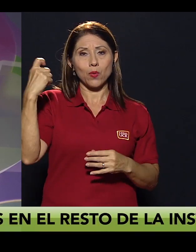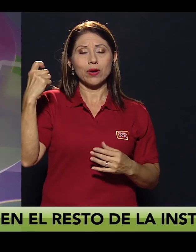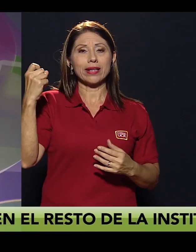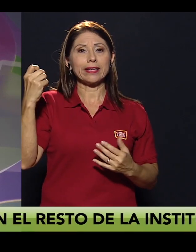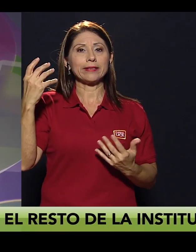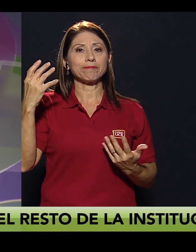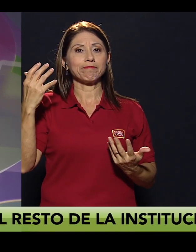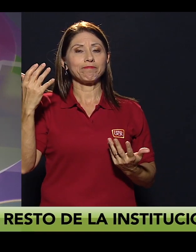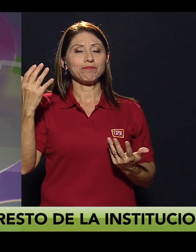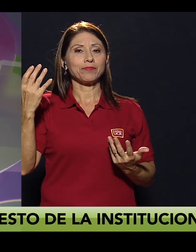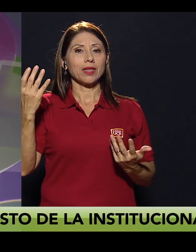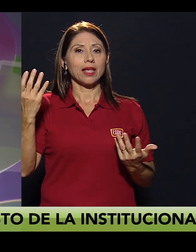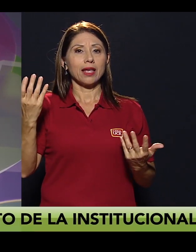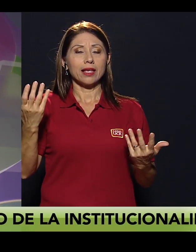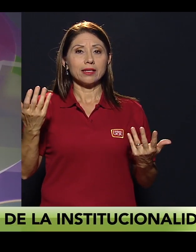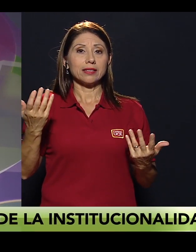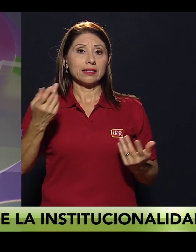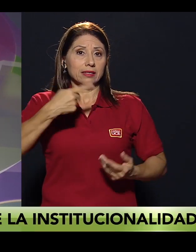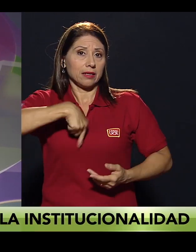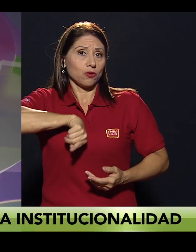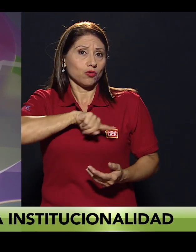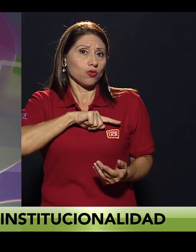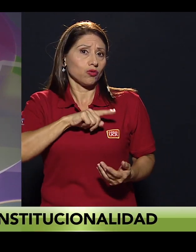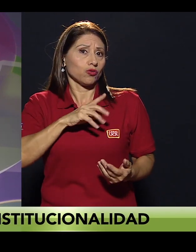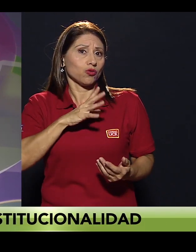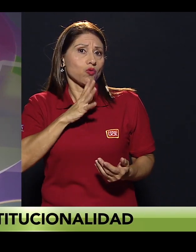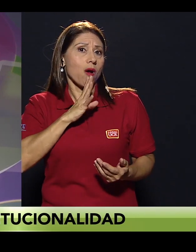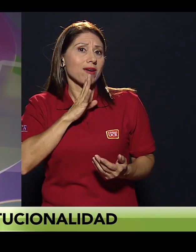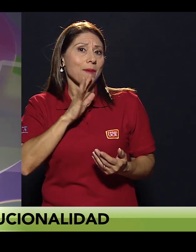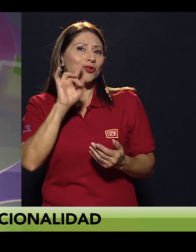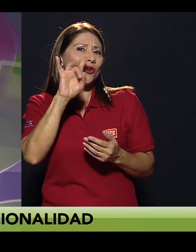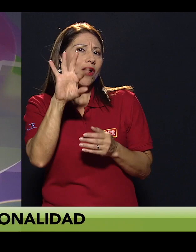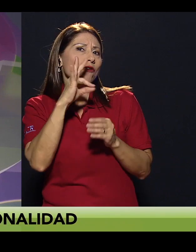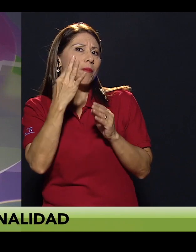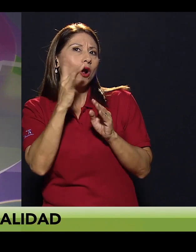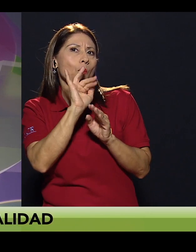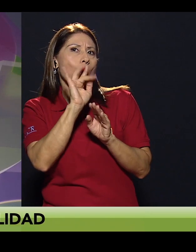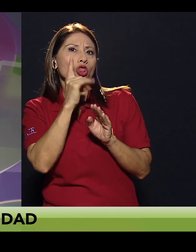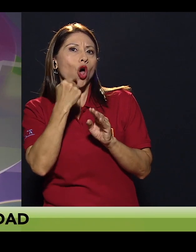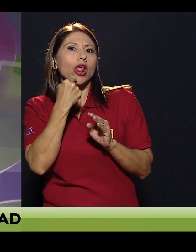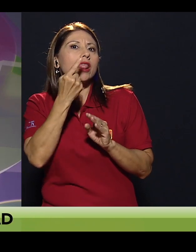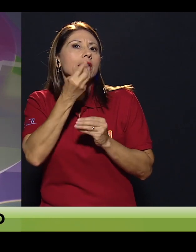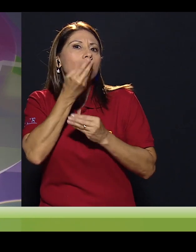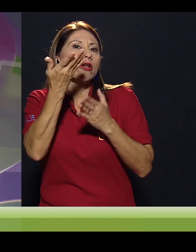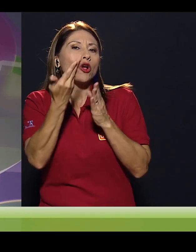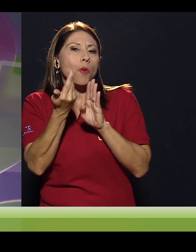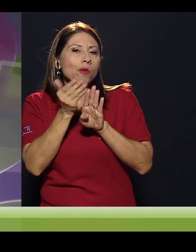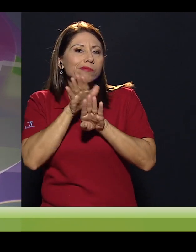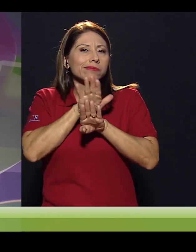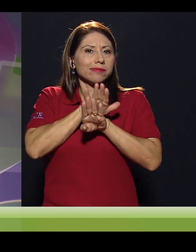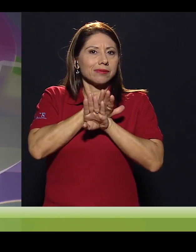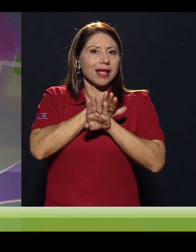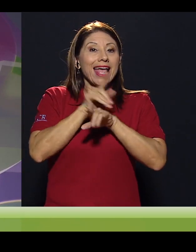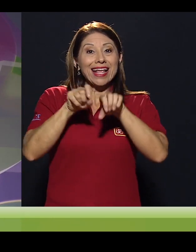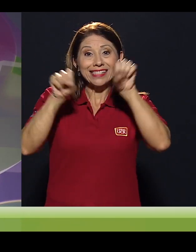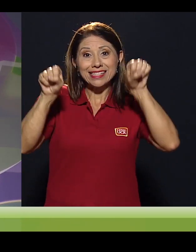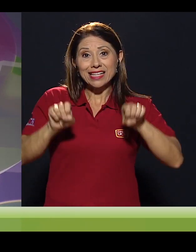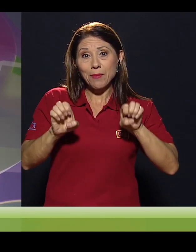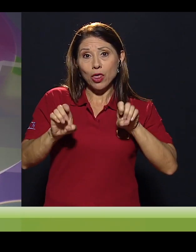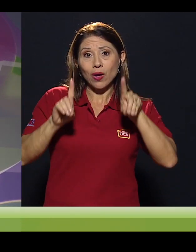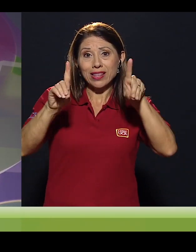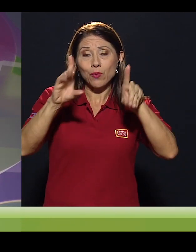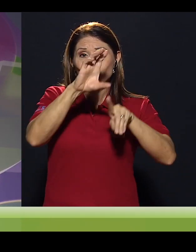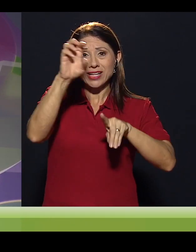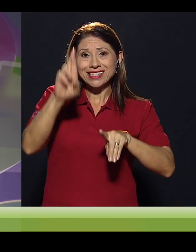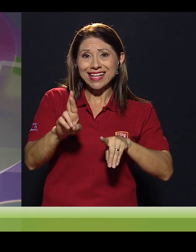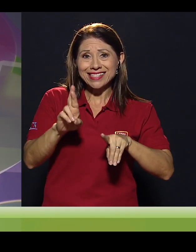porque efectivamente, si lo hablamos tácitamente, el sistema educativo costarricense está lejos de